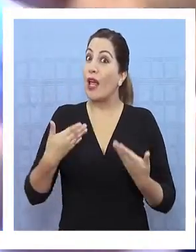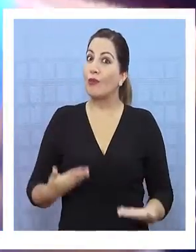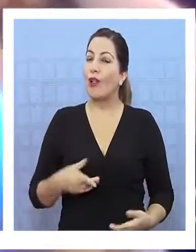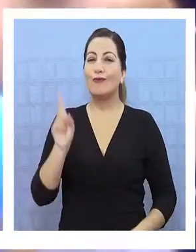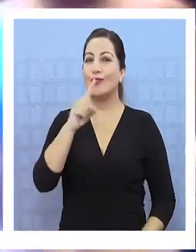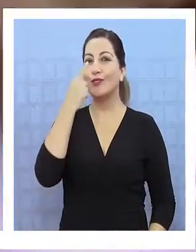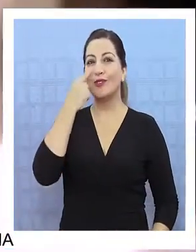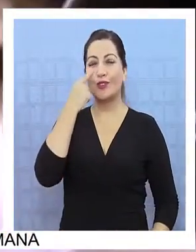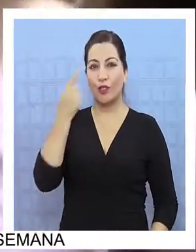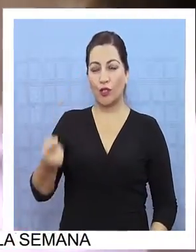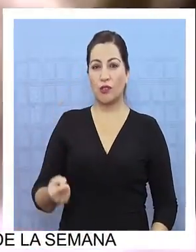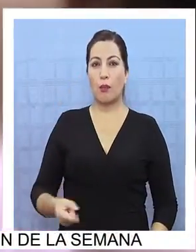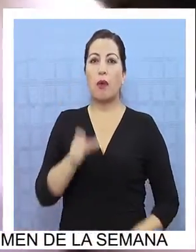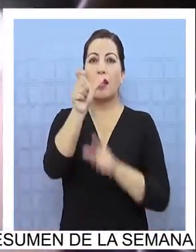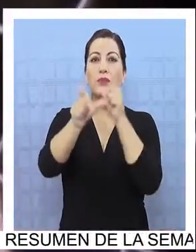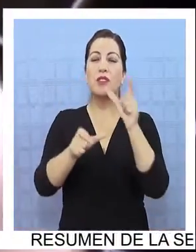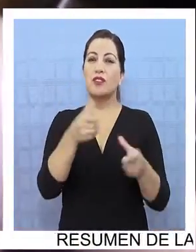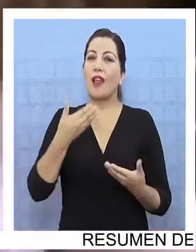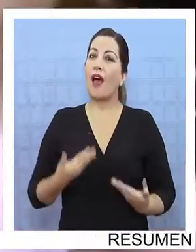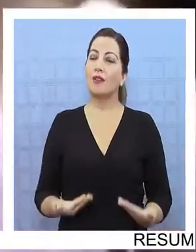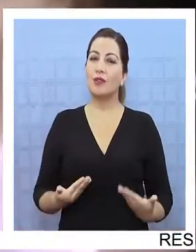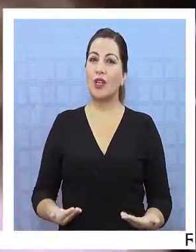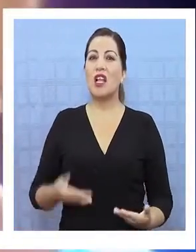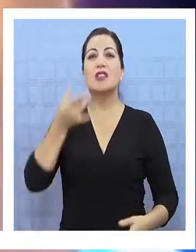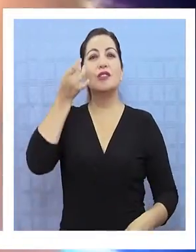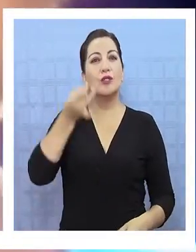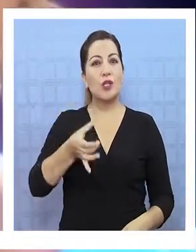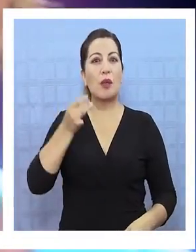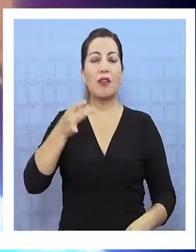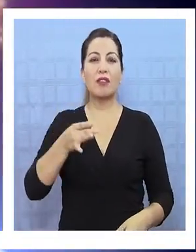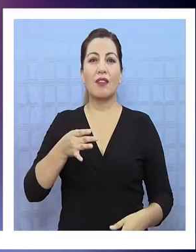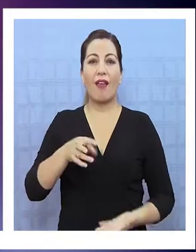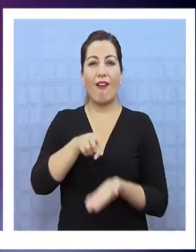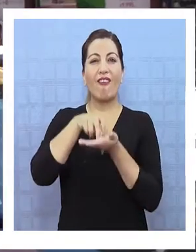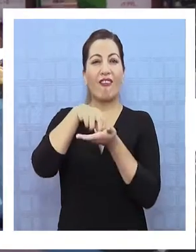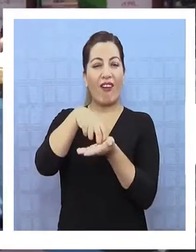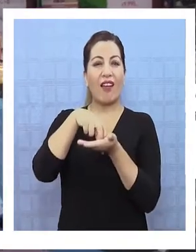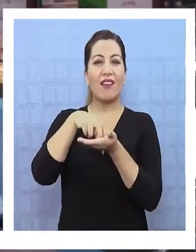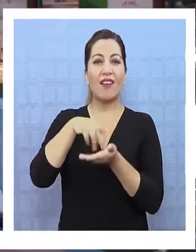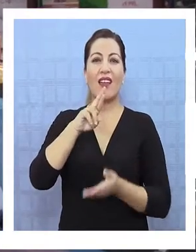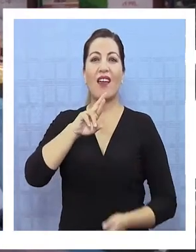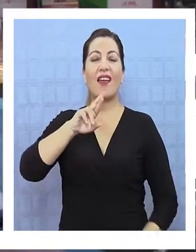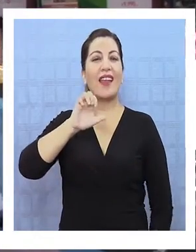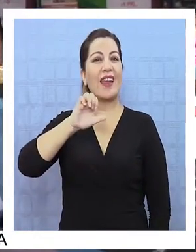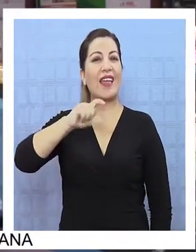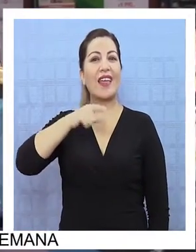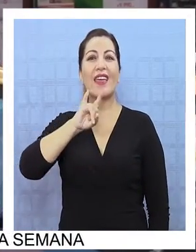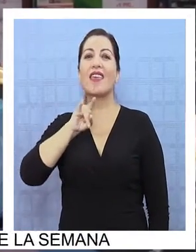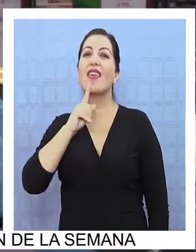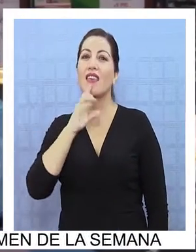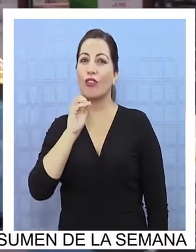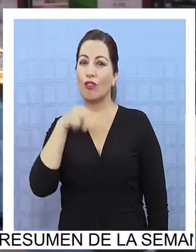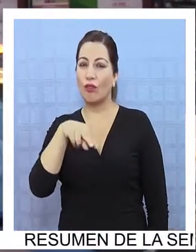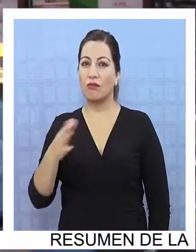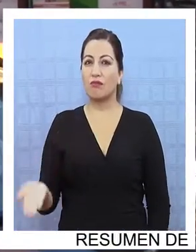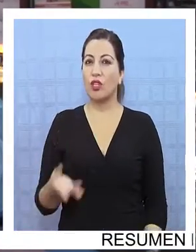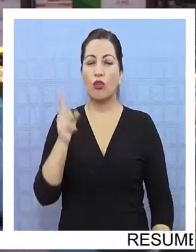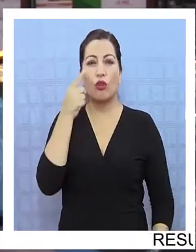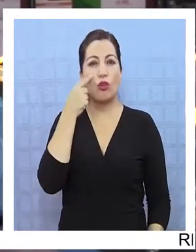actual, porque el público actual solamente se rige en lo que es el reggaetón, nada más. No conoce los temas, por ejemplo,